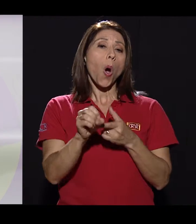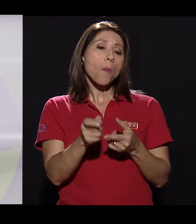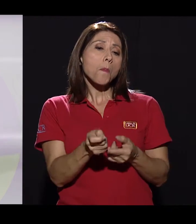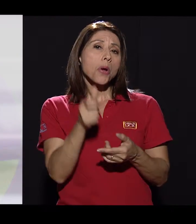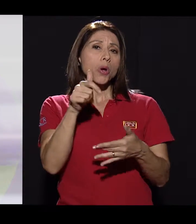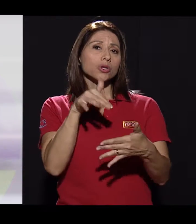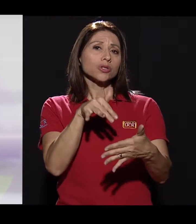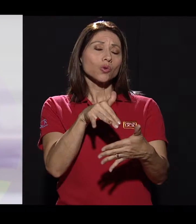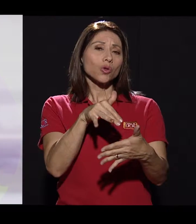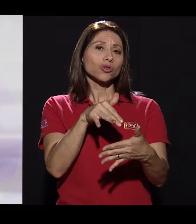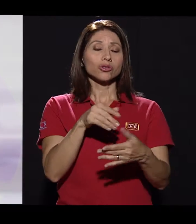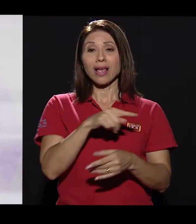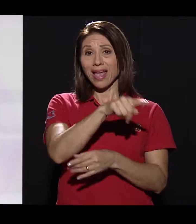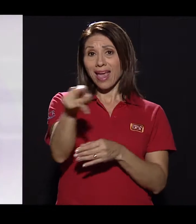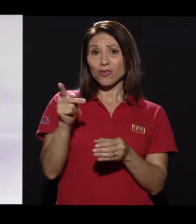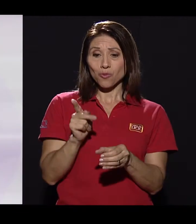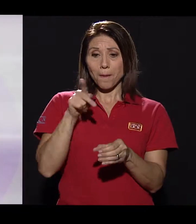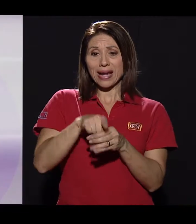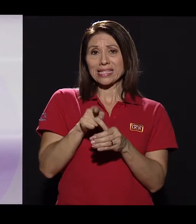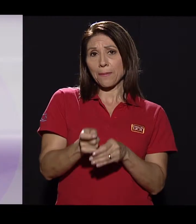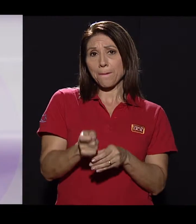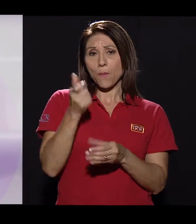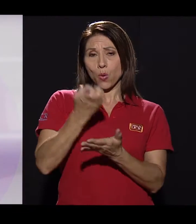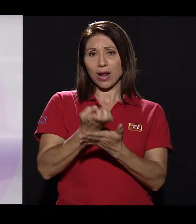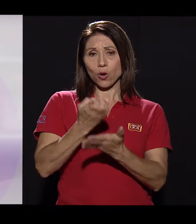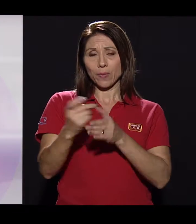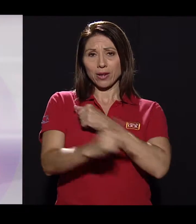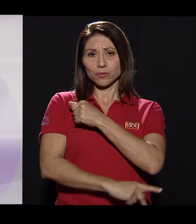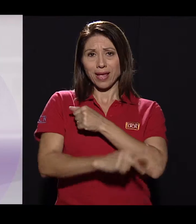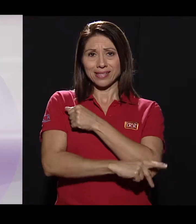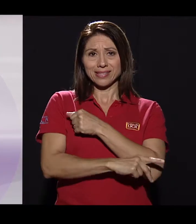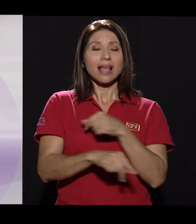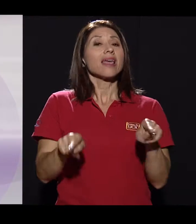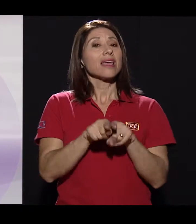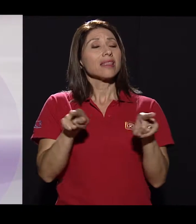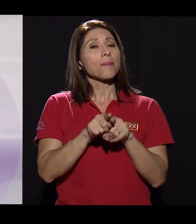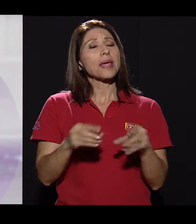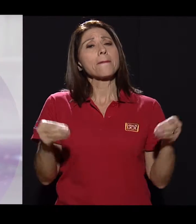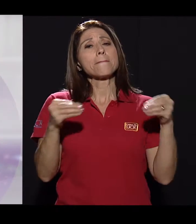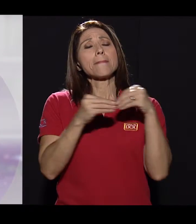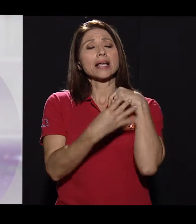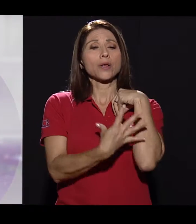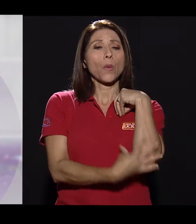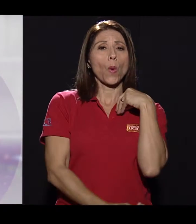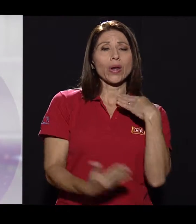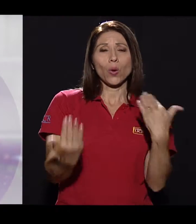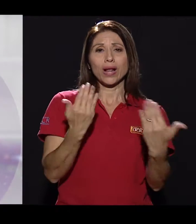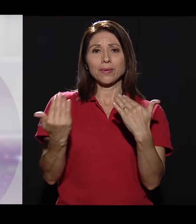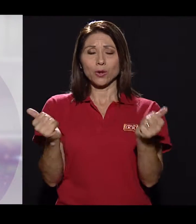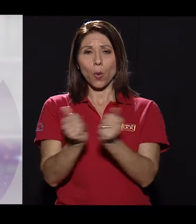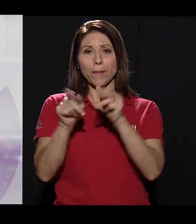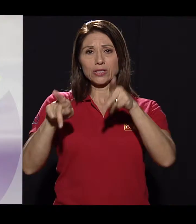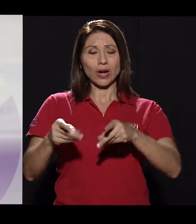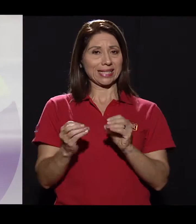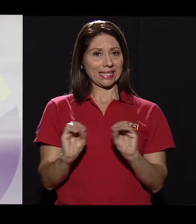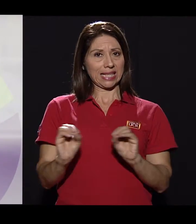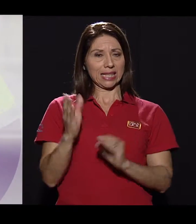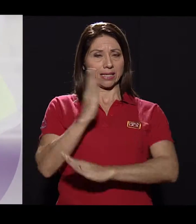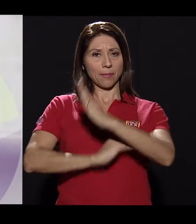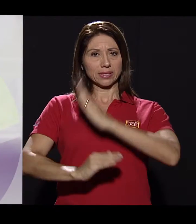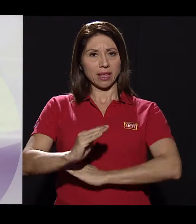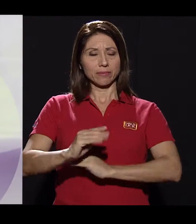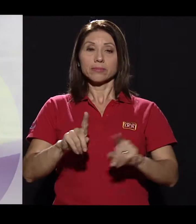baja escolaridad, participar menos en la economía de los países y registrar mayores tasas de pobreza que la población sin